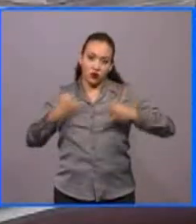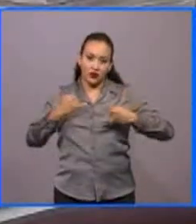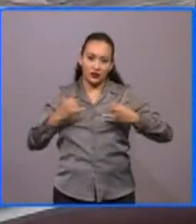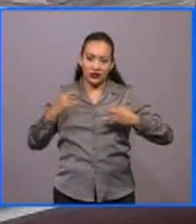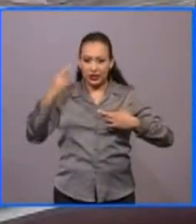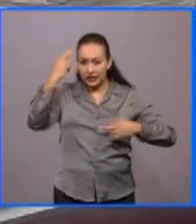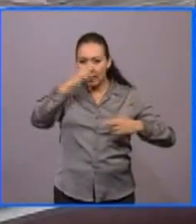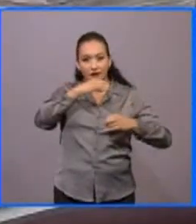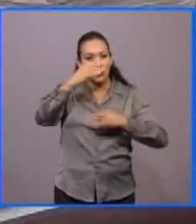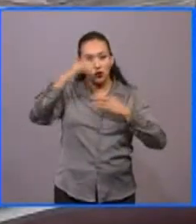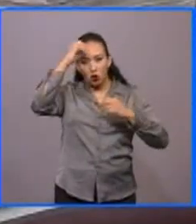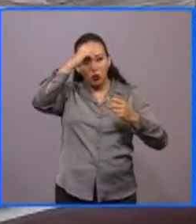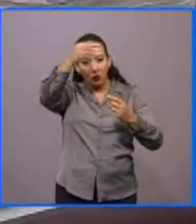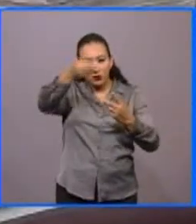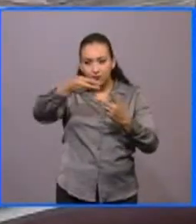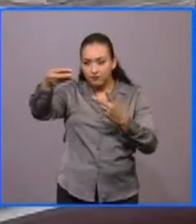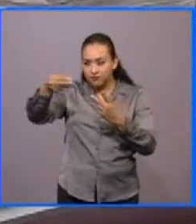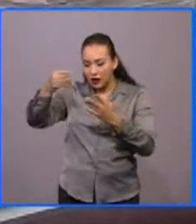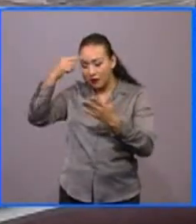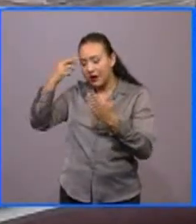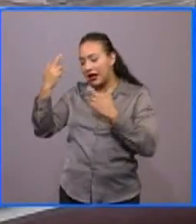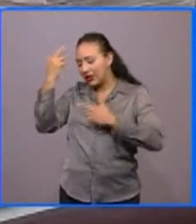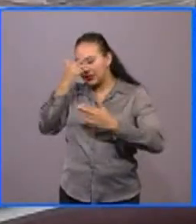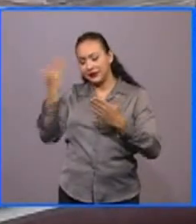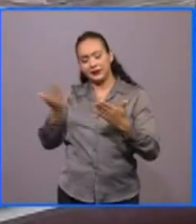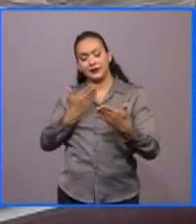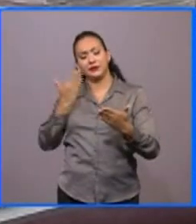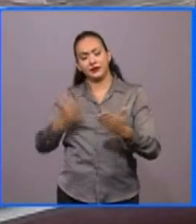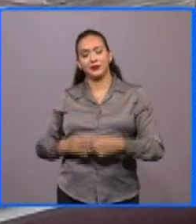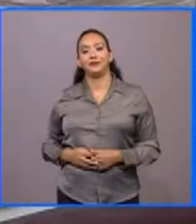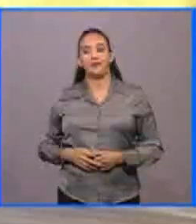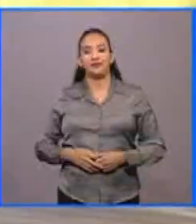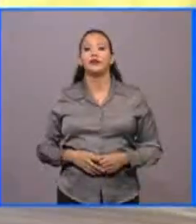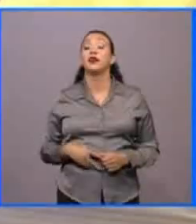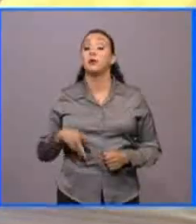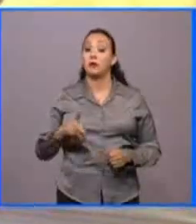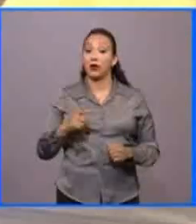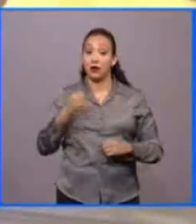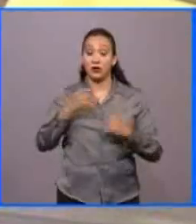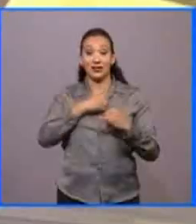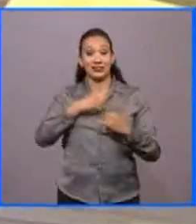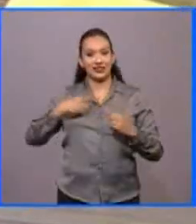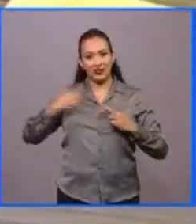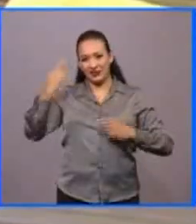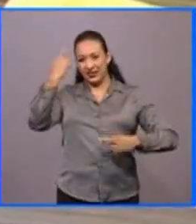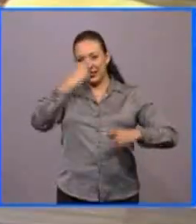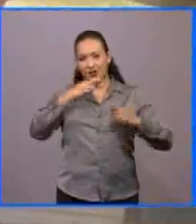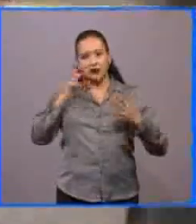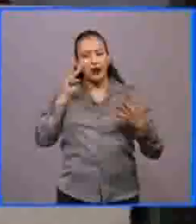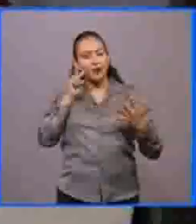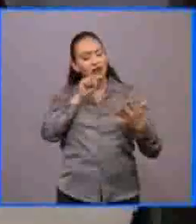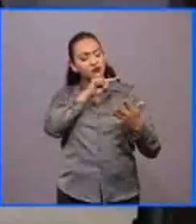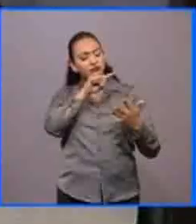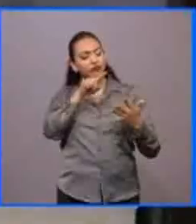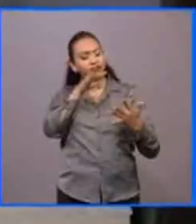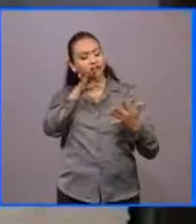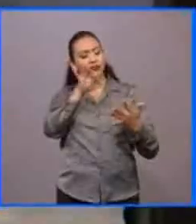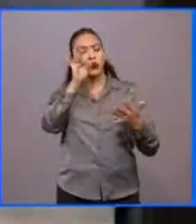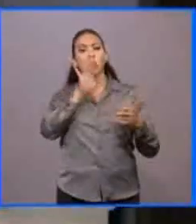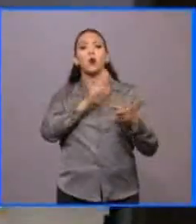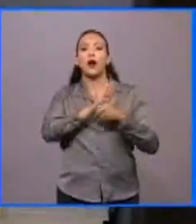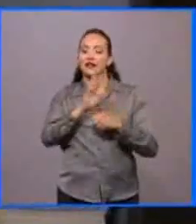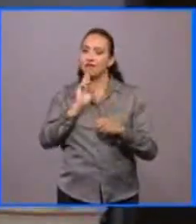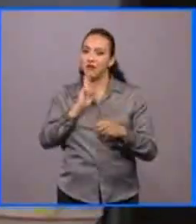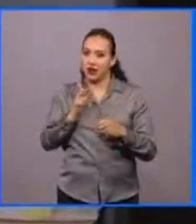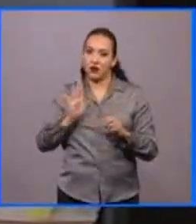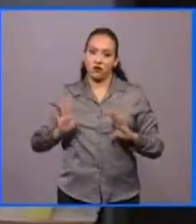su consideración se asemeje más al caso en estudio. Sin embargo, deben seguir ciertos pasos para decidir en cuál procedente se apoya.